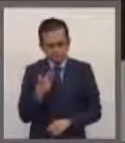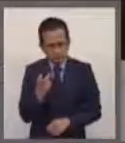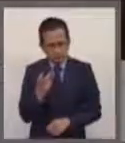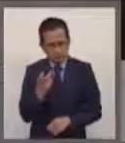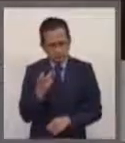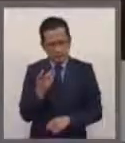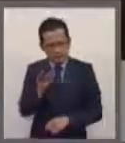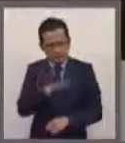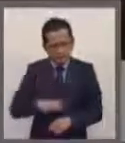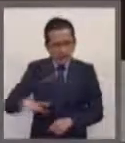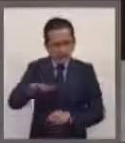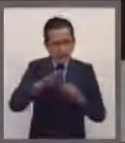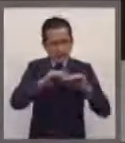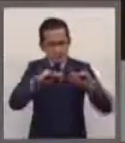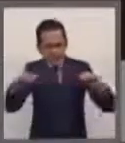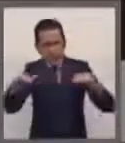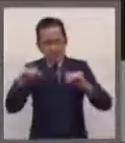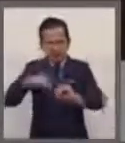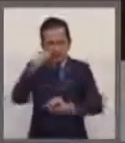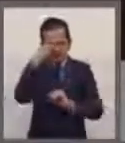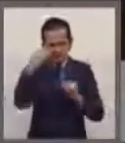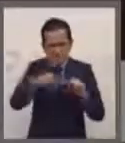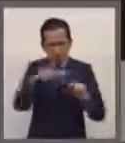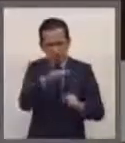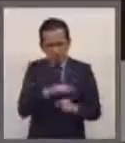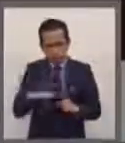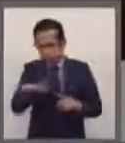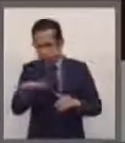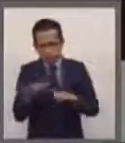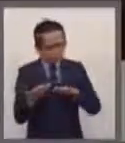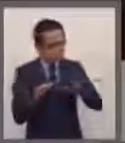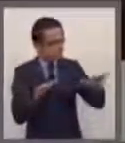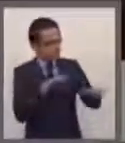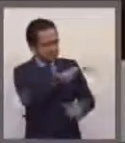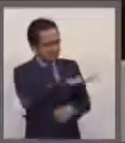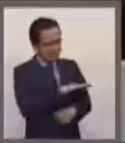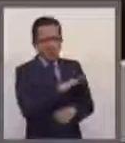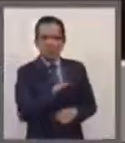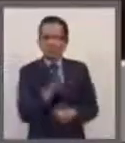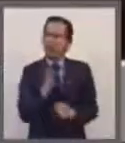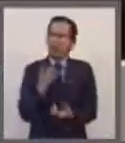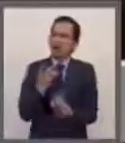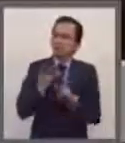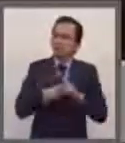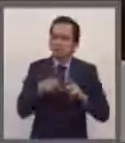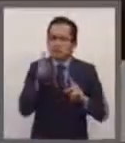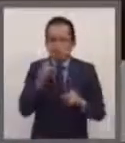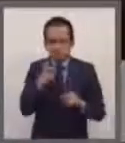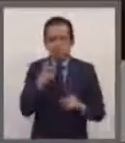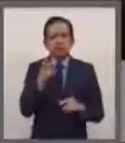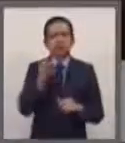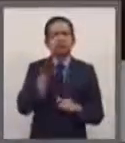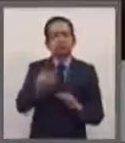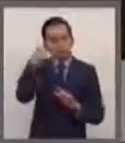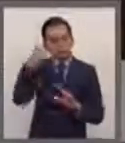En la zona marina mexicana se están empezando a autorizar la explotación minera.